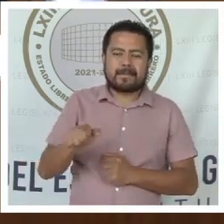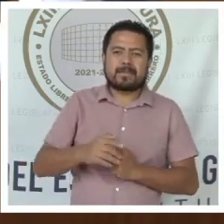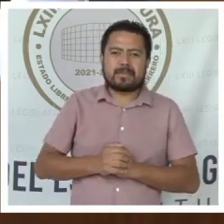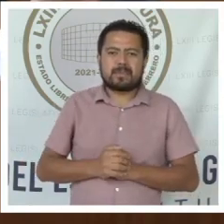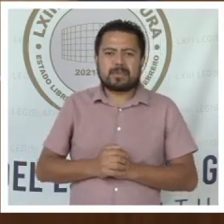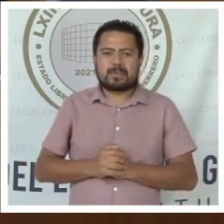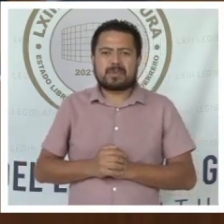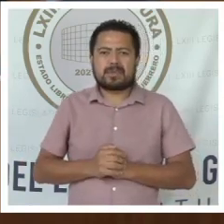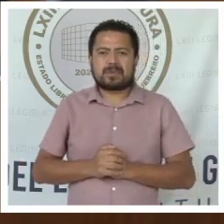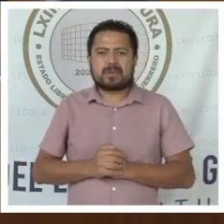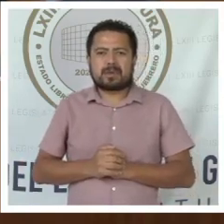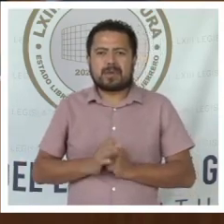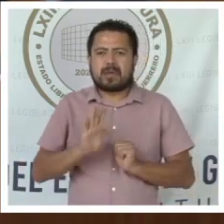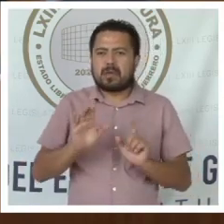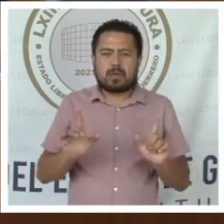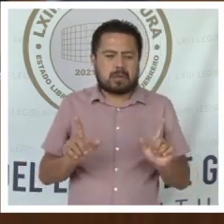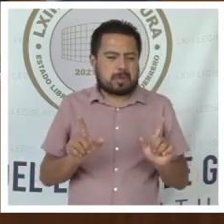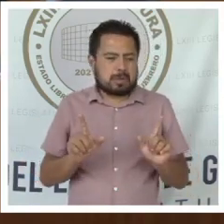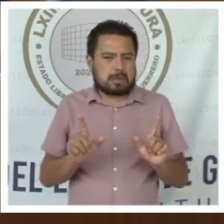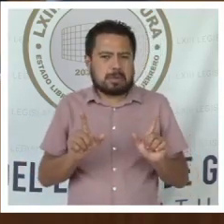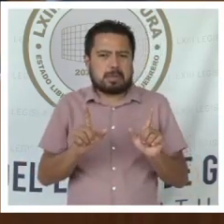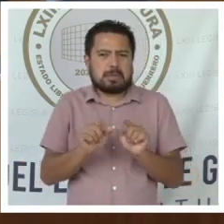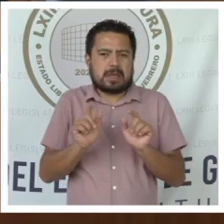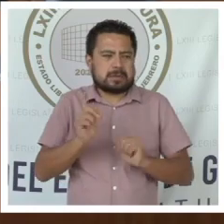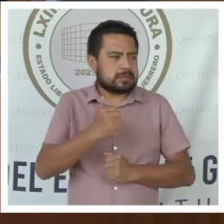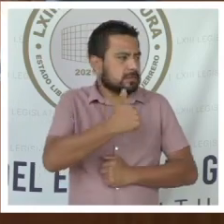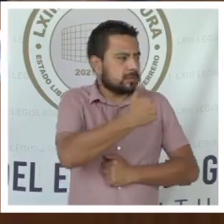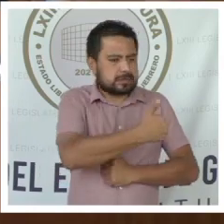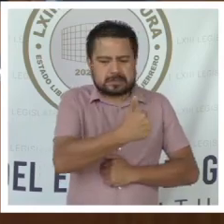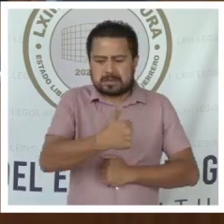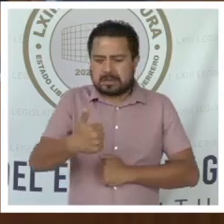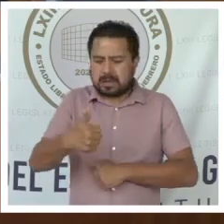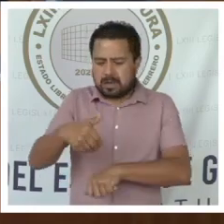les voy a poner por caso solamente para enumerar